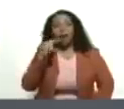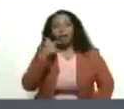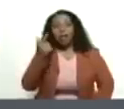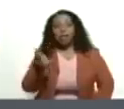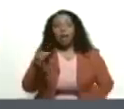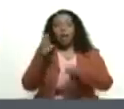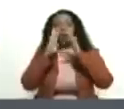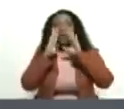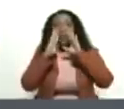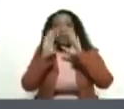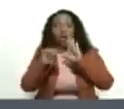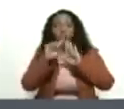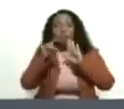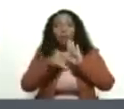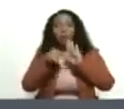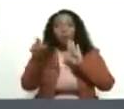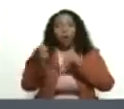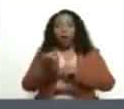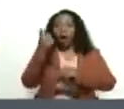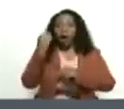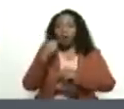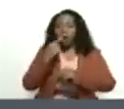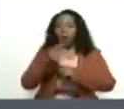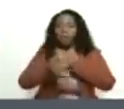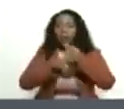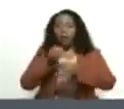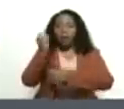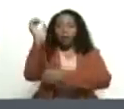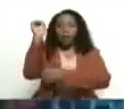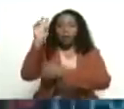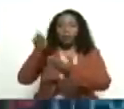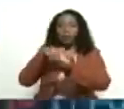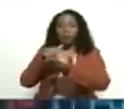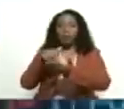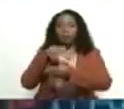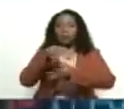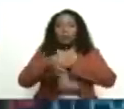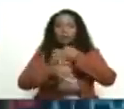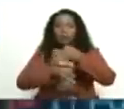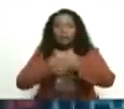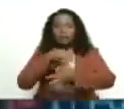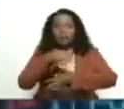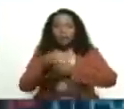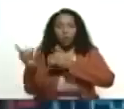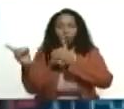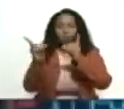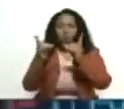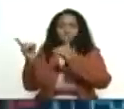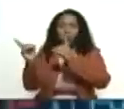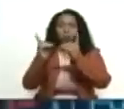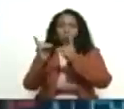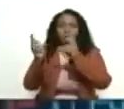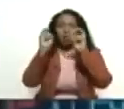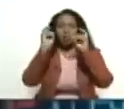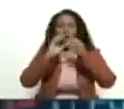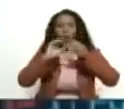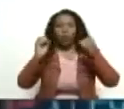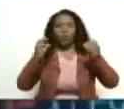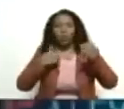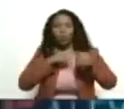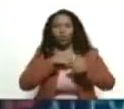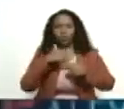confiesa. Ayer hablábamos en la Asamblea Nacional acerca de una frase que